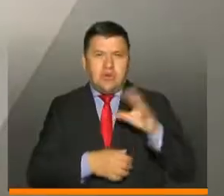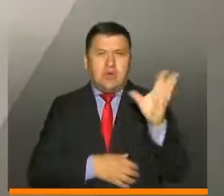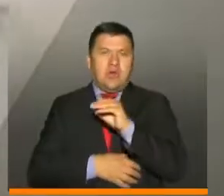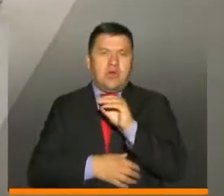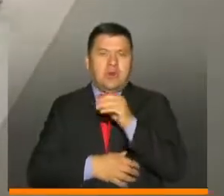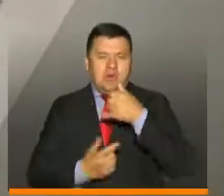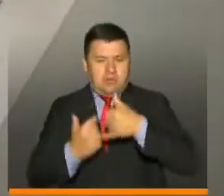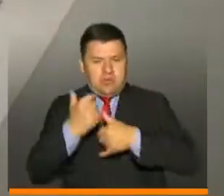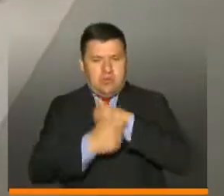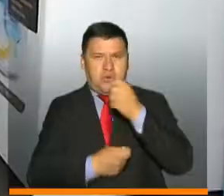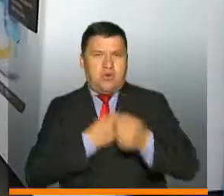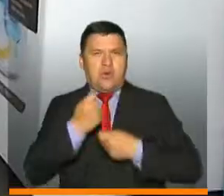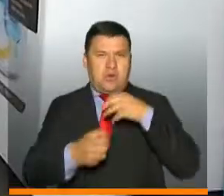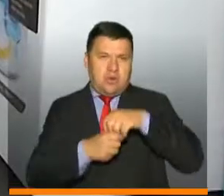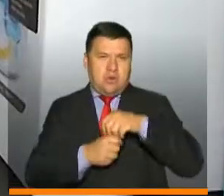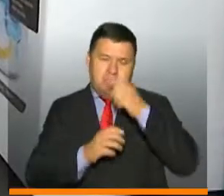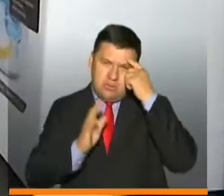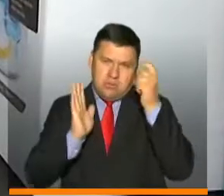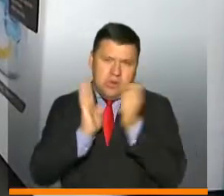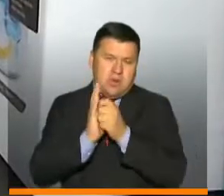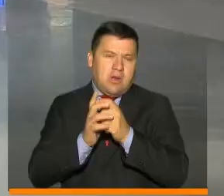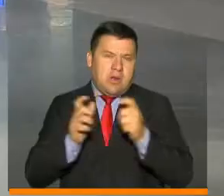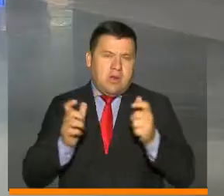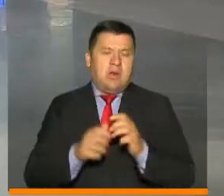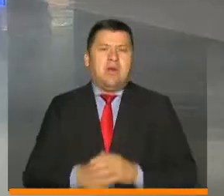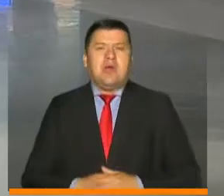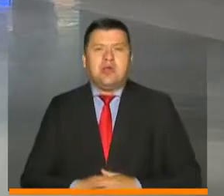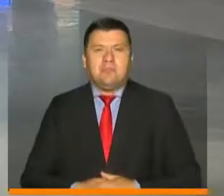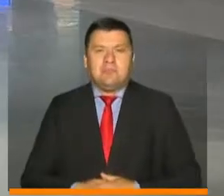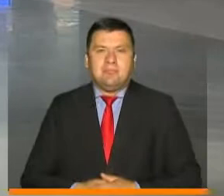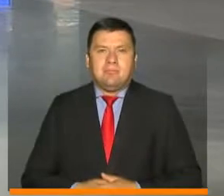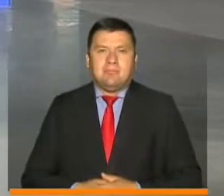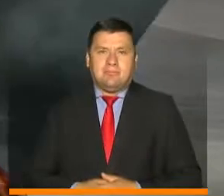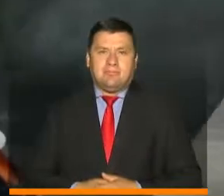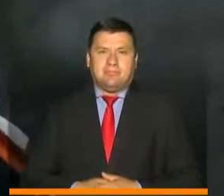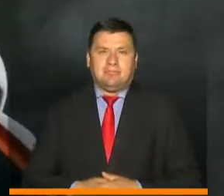los establecimientos de comercio considerados como grandes superficies.